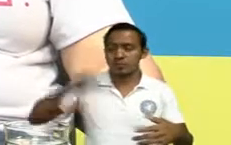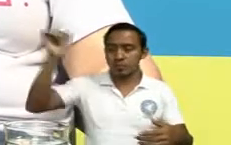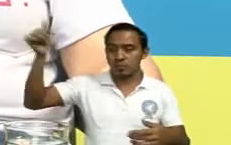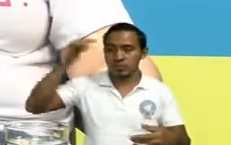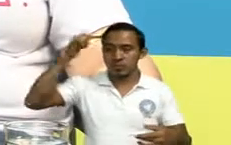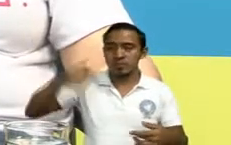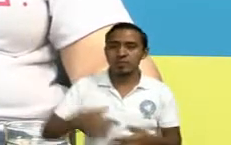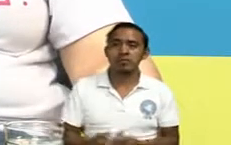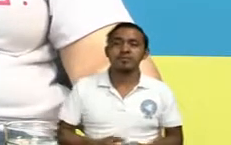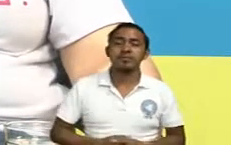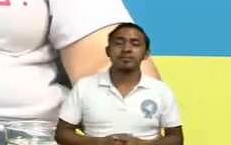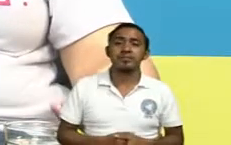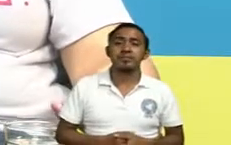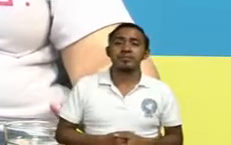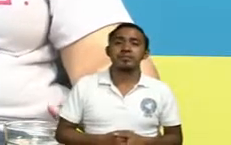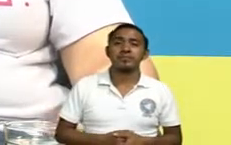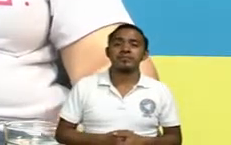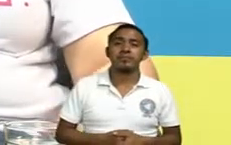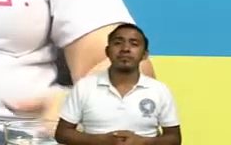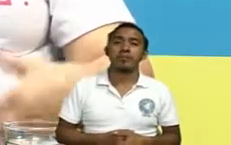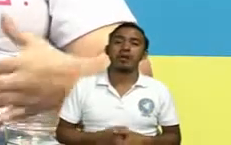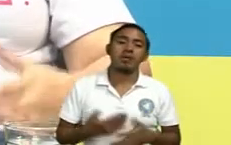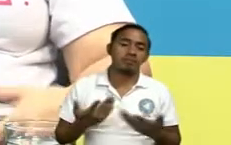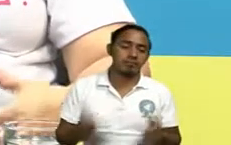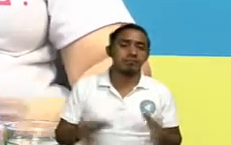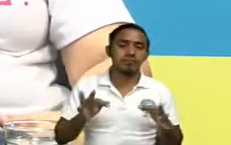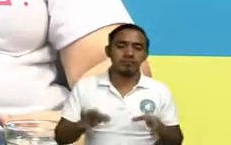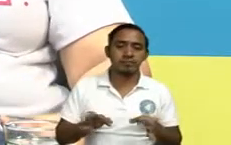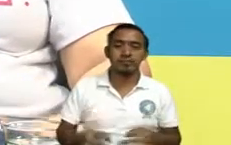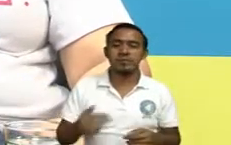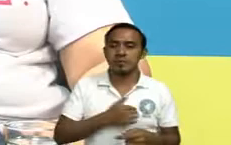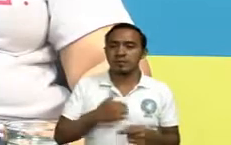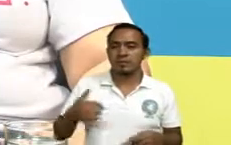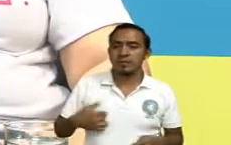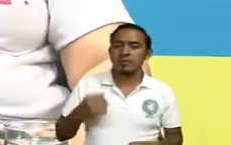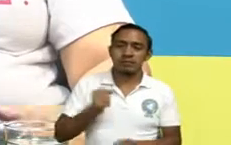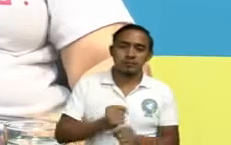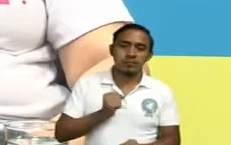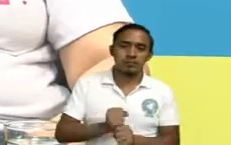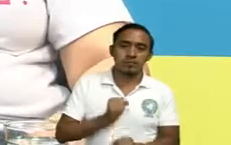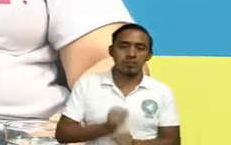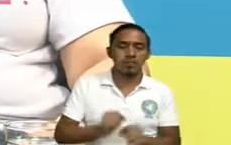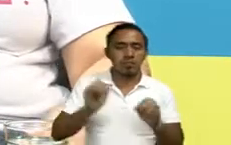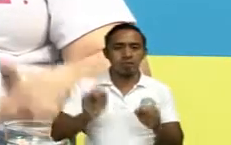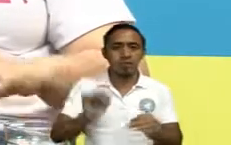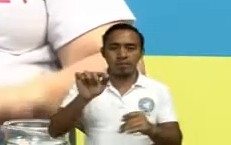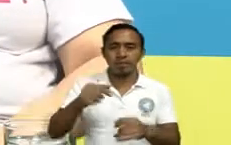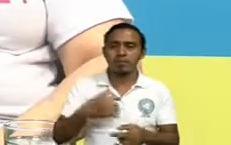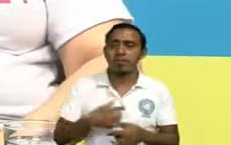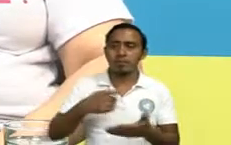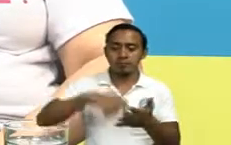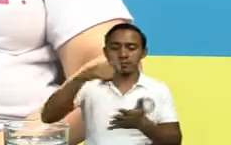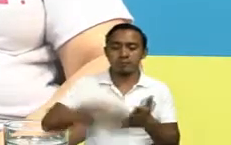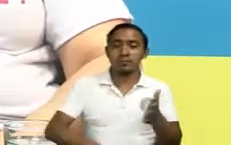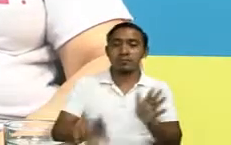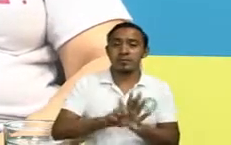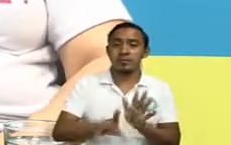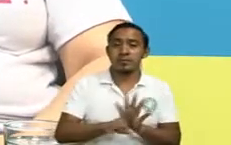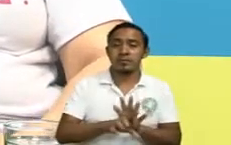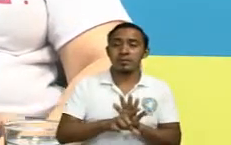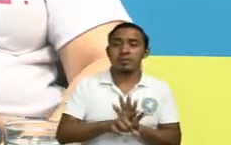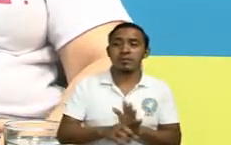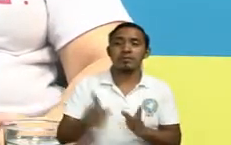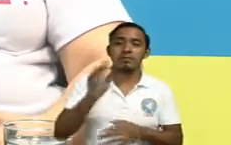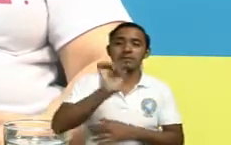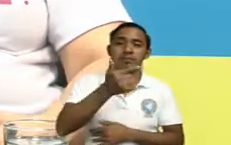a gerenciar en el país, bueno, se empieza a hacer una serie de tareas y dentro de ellas está la aprobación de la ley que le mencionaba, que es